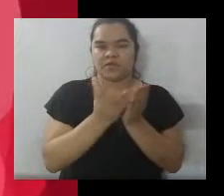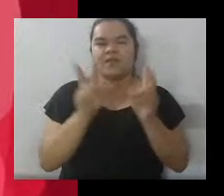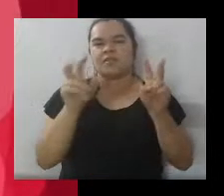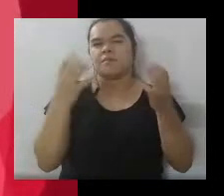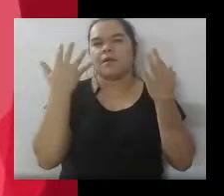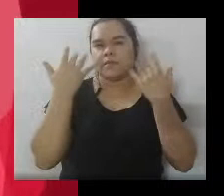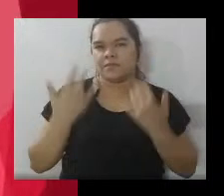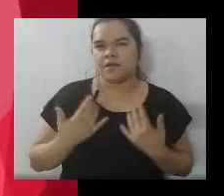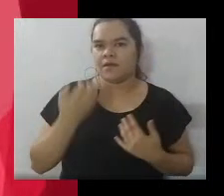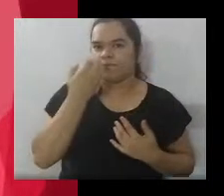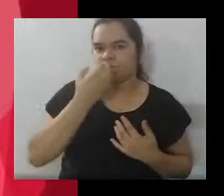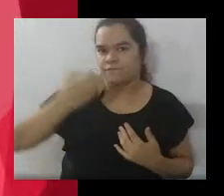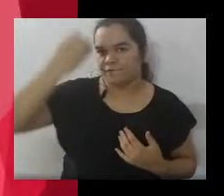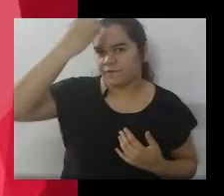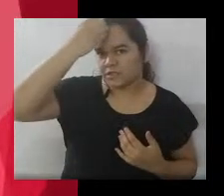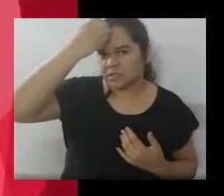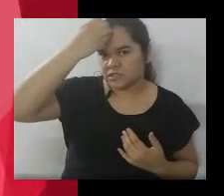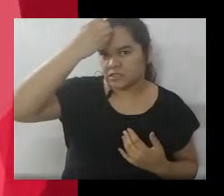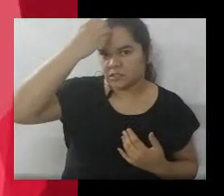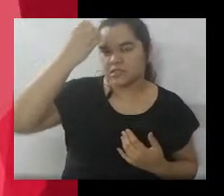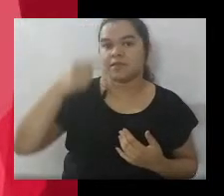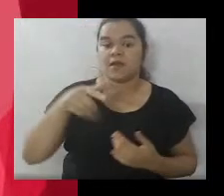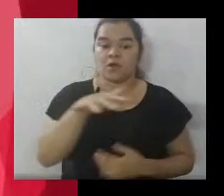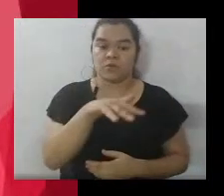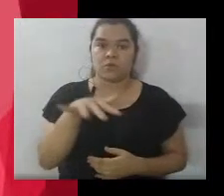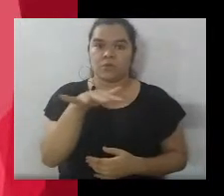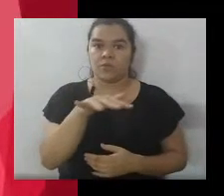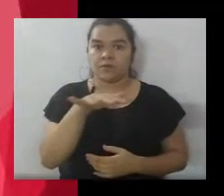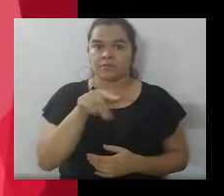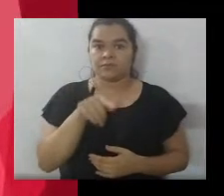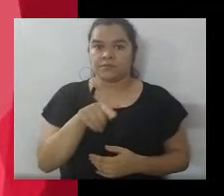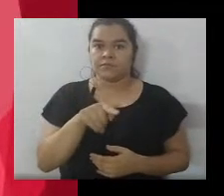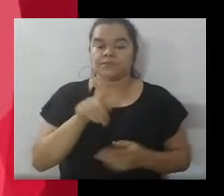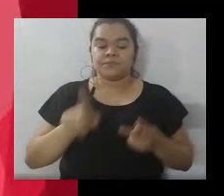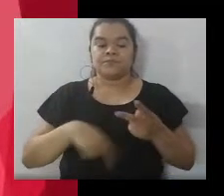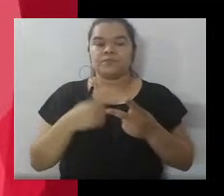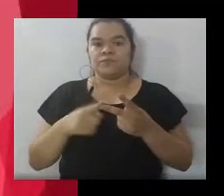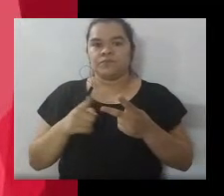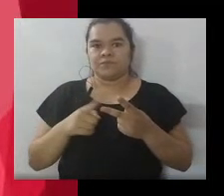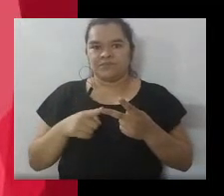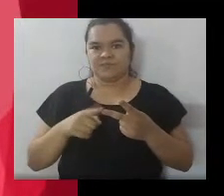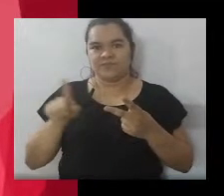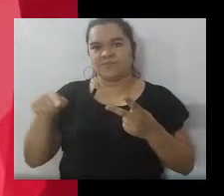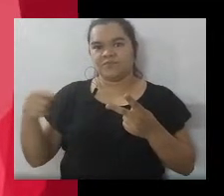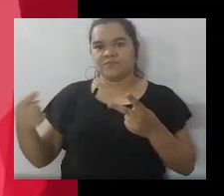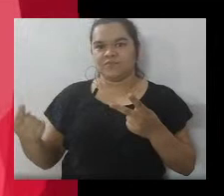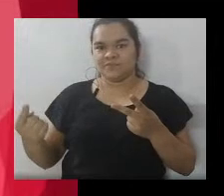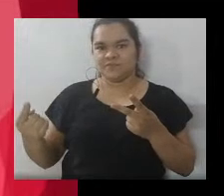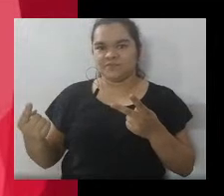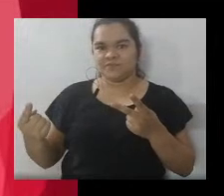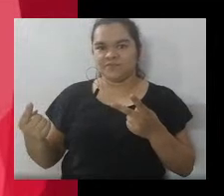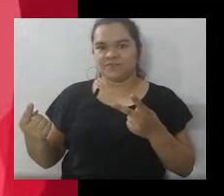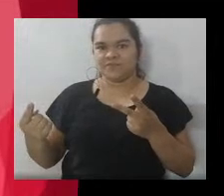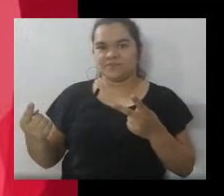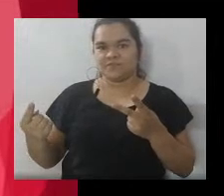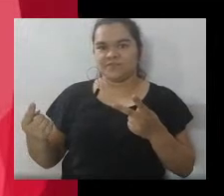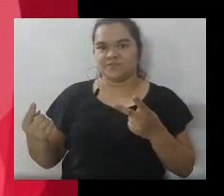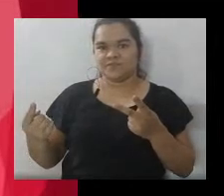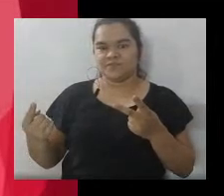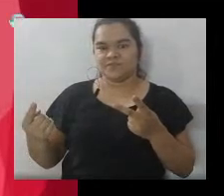matemáticas y las físicas, en el campus de Odoro Roca, y el segundo ciclo